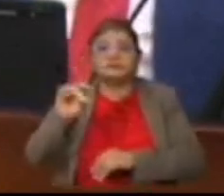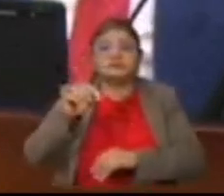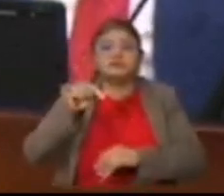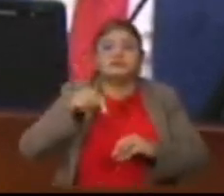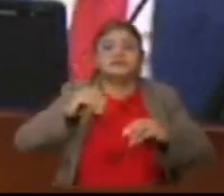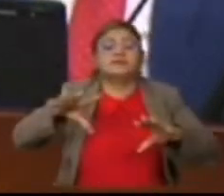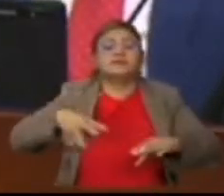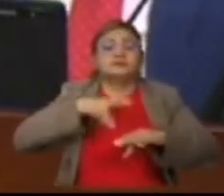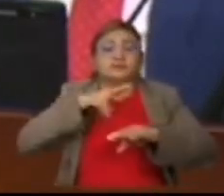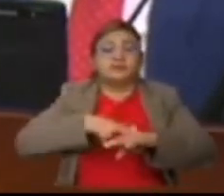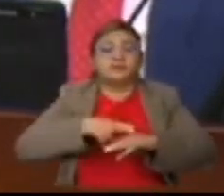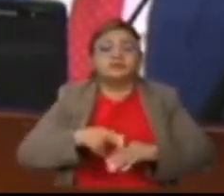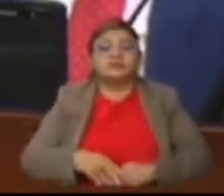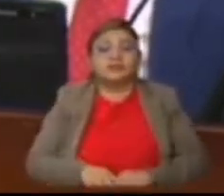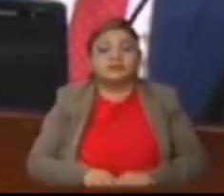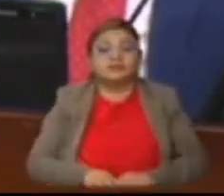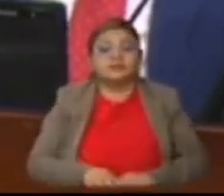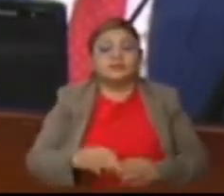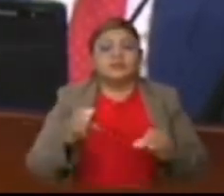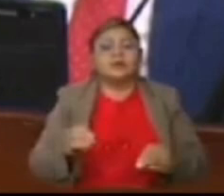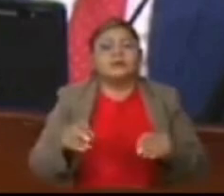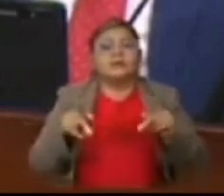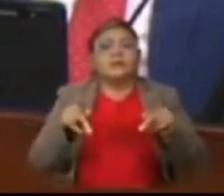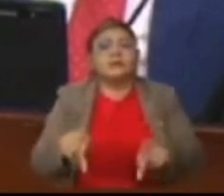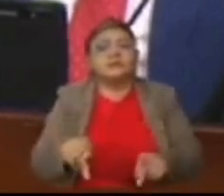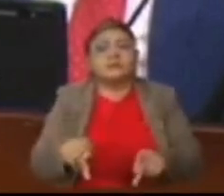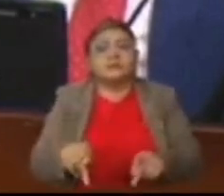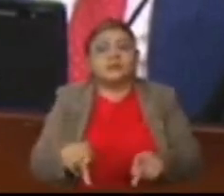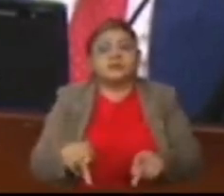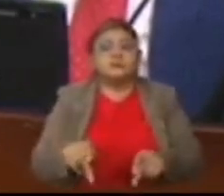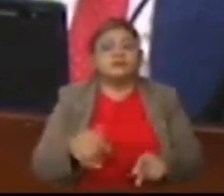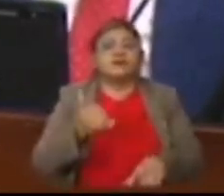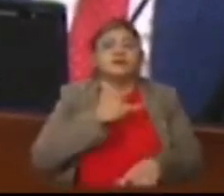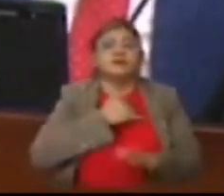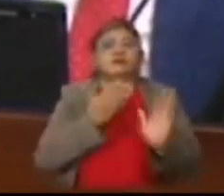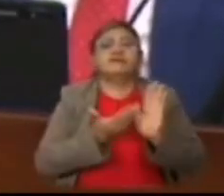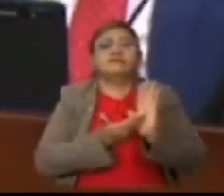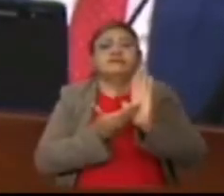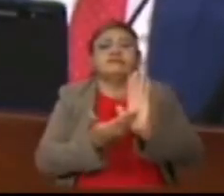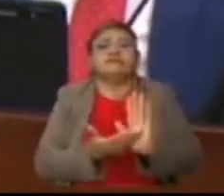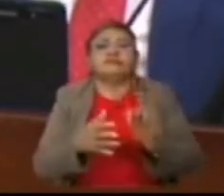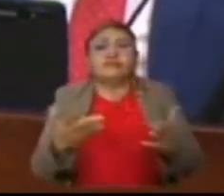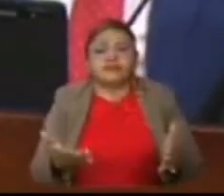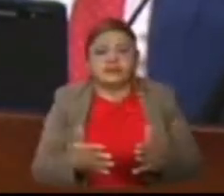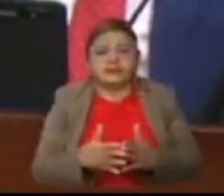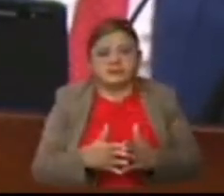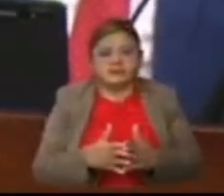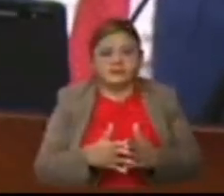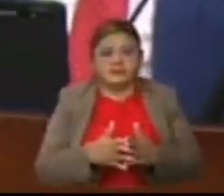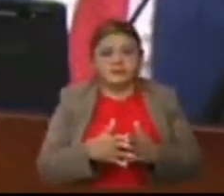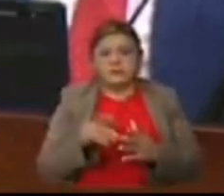de la Asamblea Nacional. Y en esta oportunidad deseo presentarles esta iniciativa